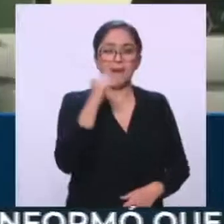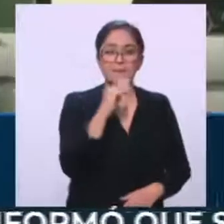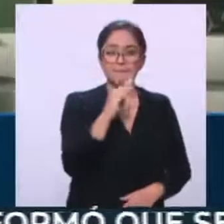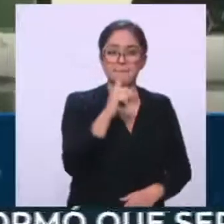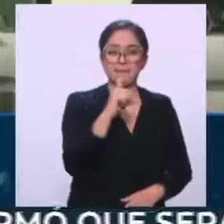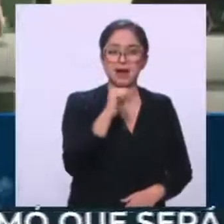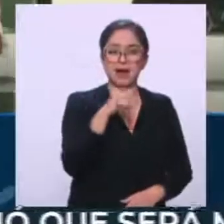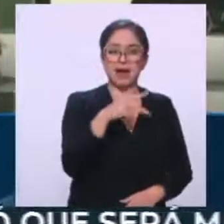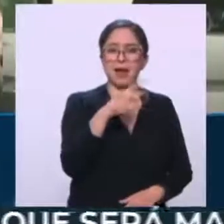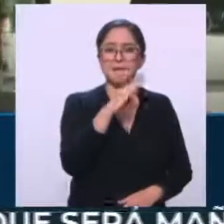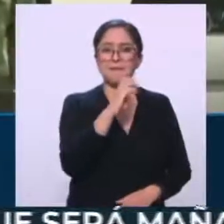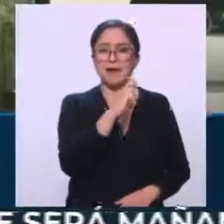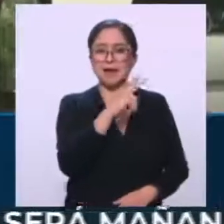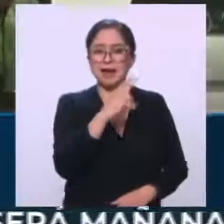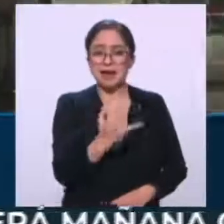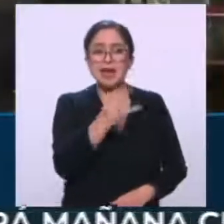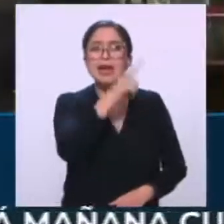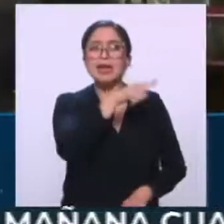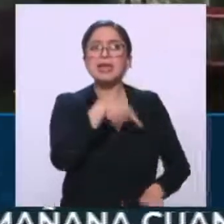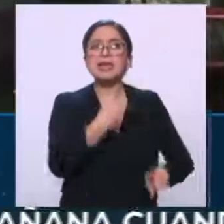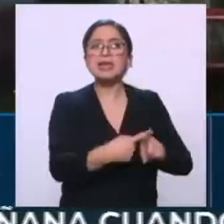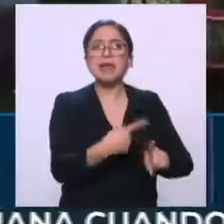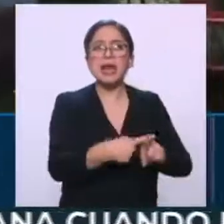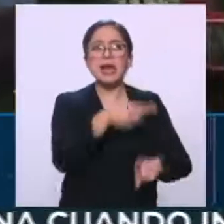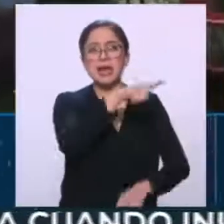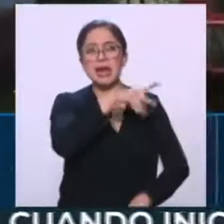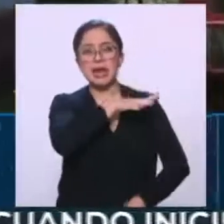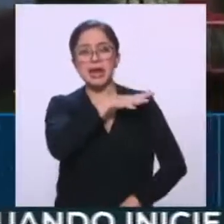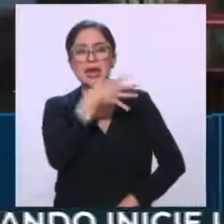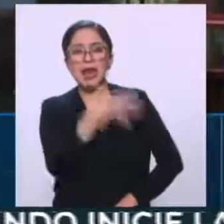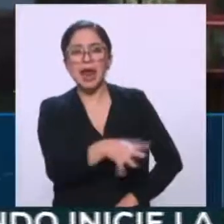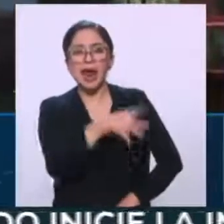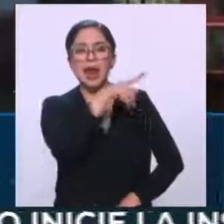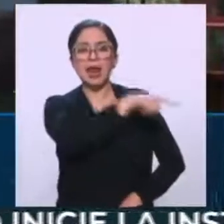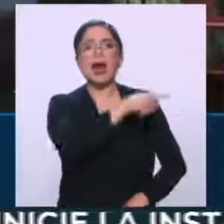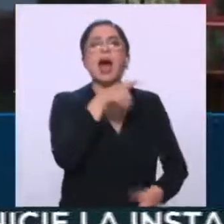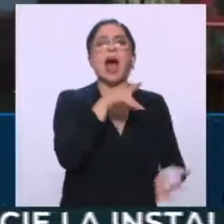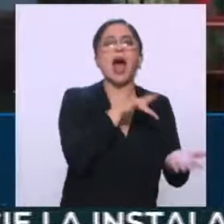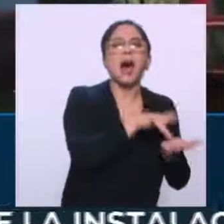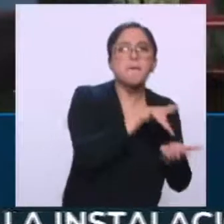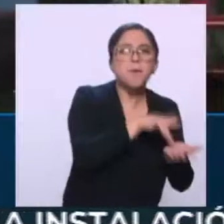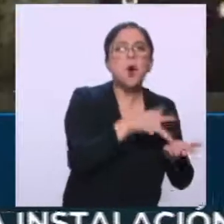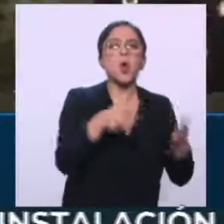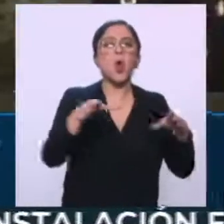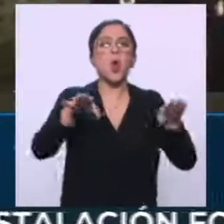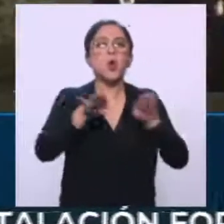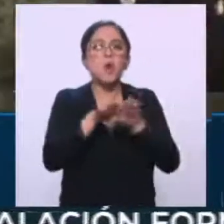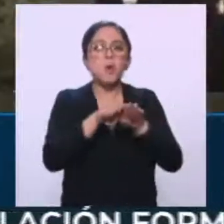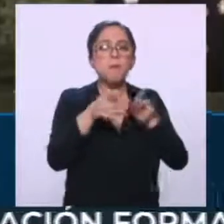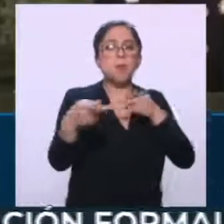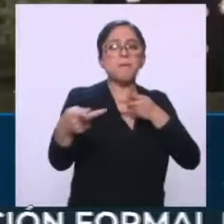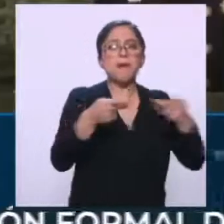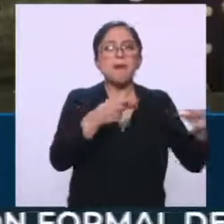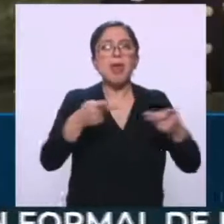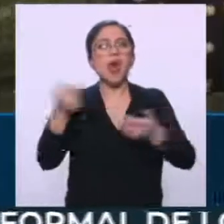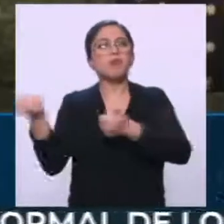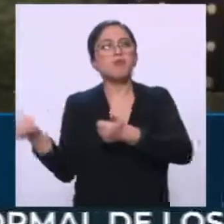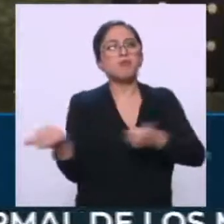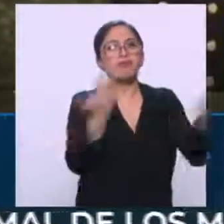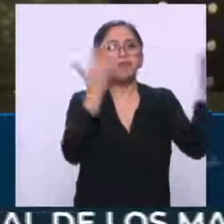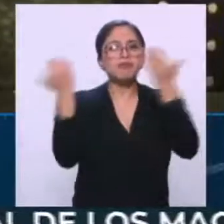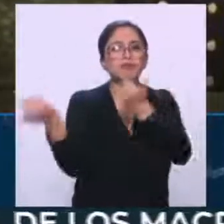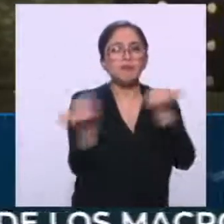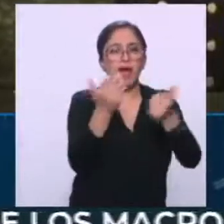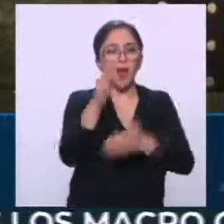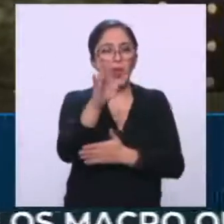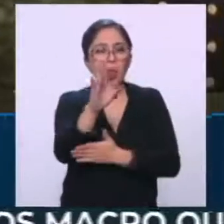Salvador Cienfuegos, en donde daba apoyo de logística, de transportación, y en donde también